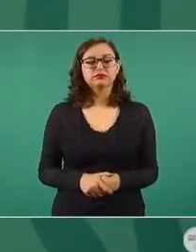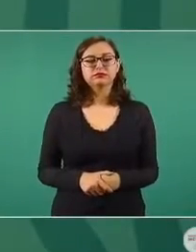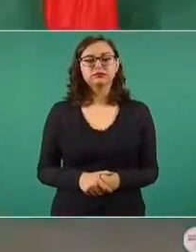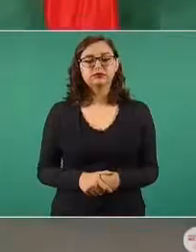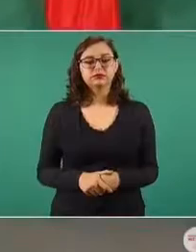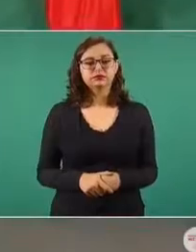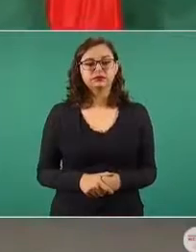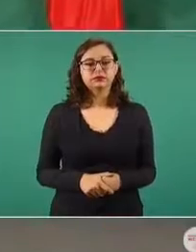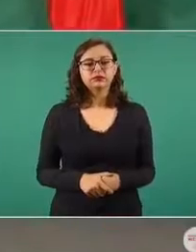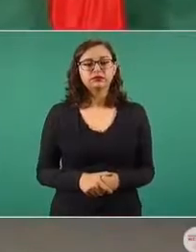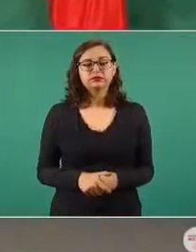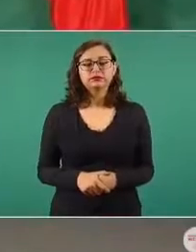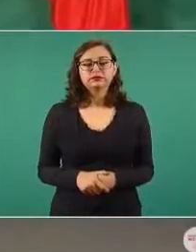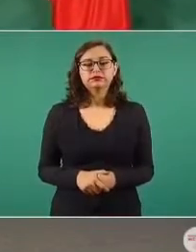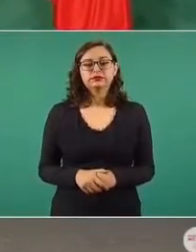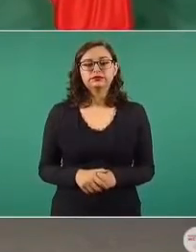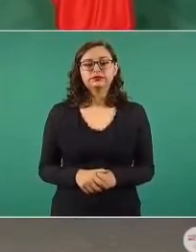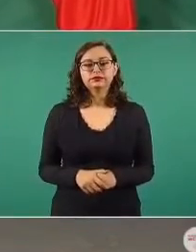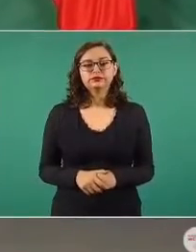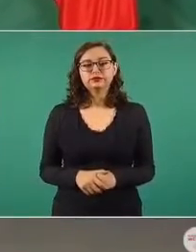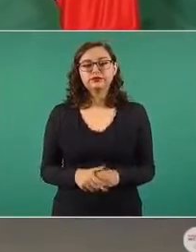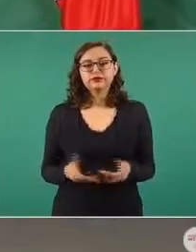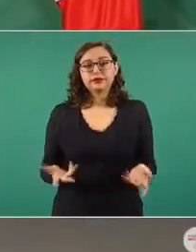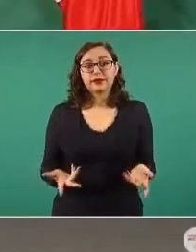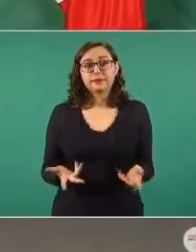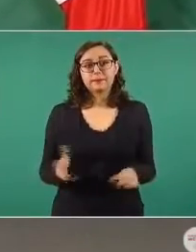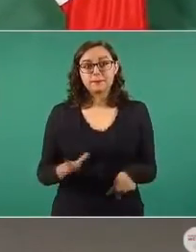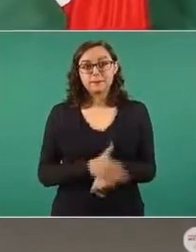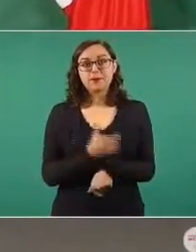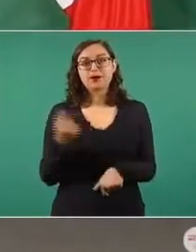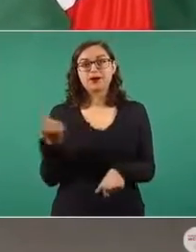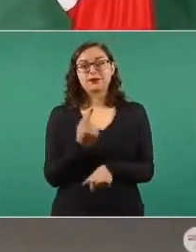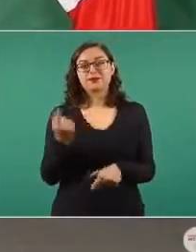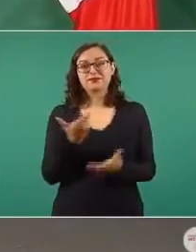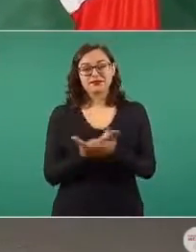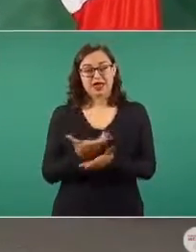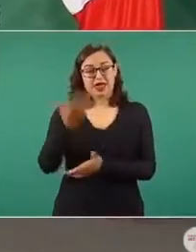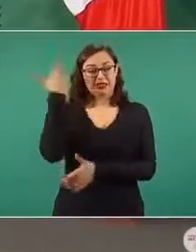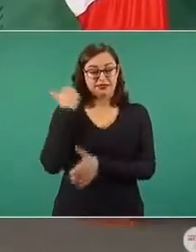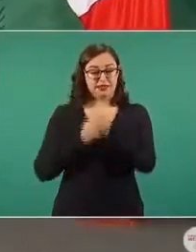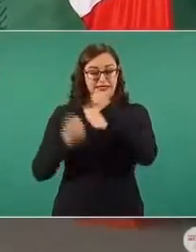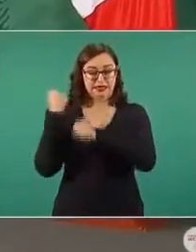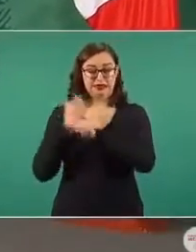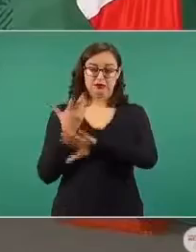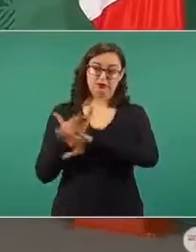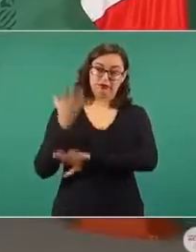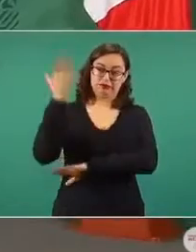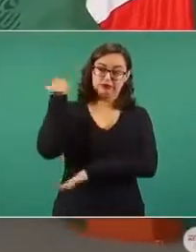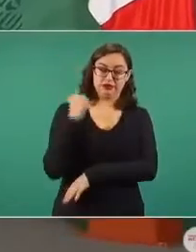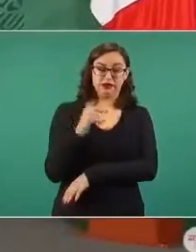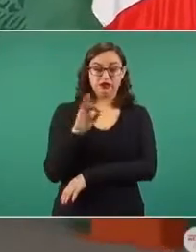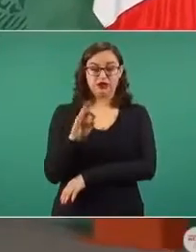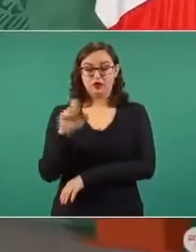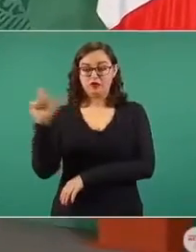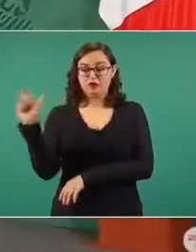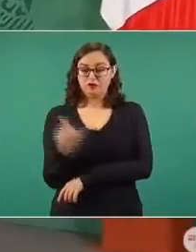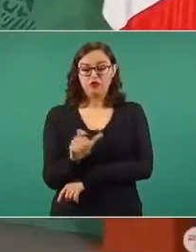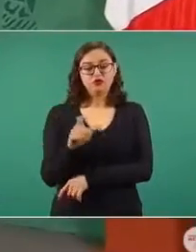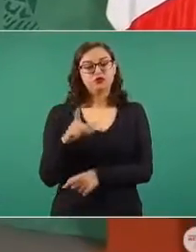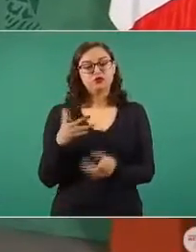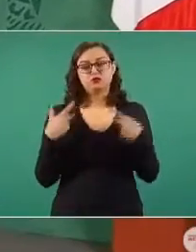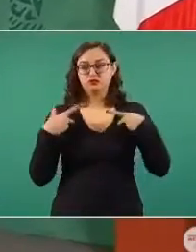por el presidente Fox creyendo de que iba a haber un cambio. Entonces a nadie le